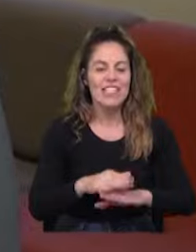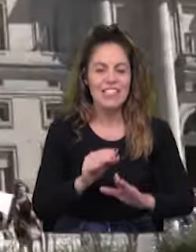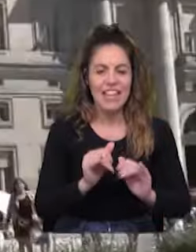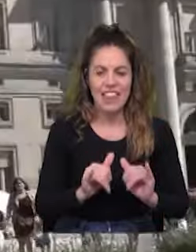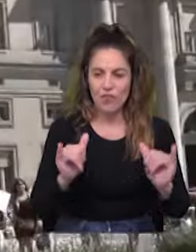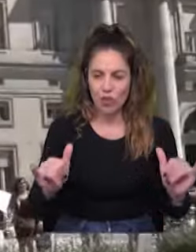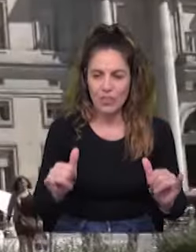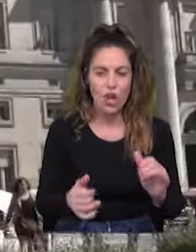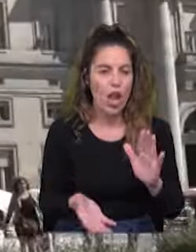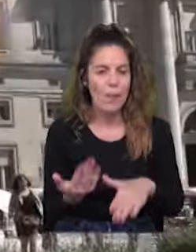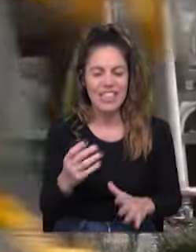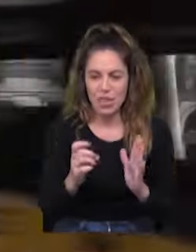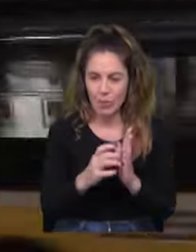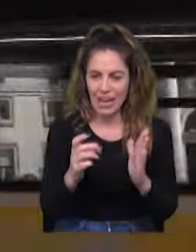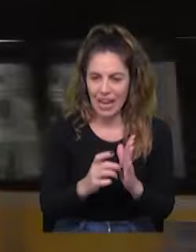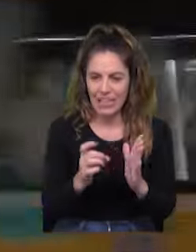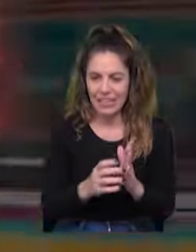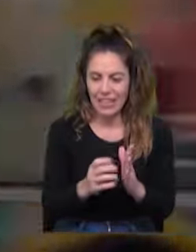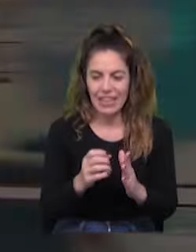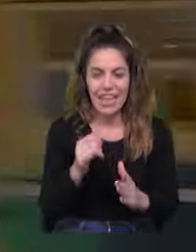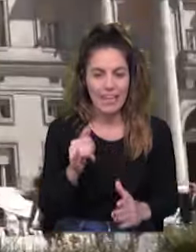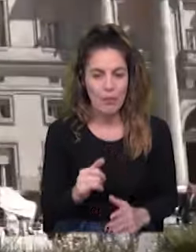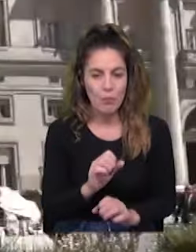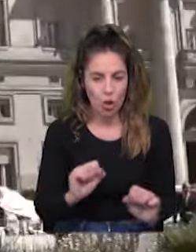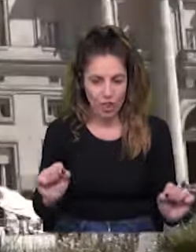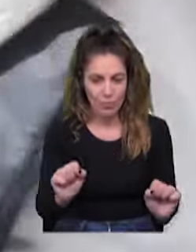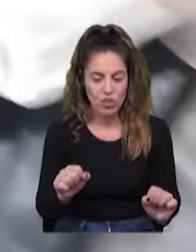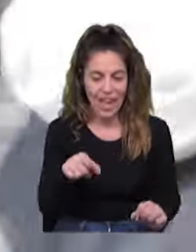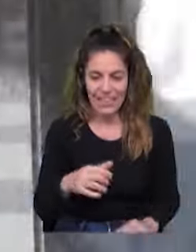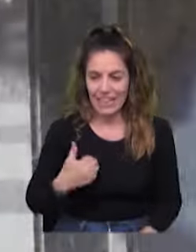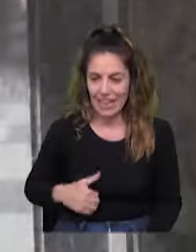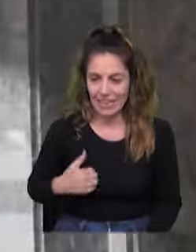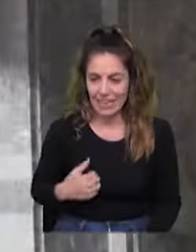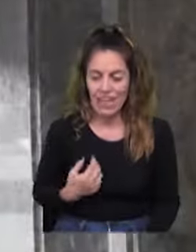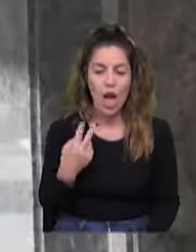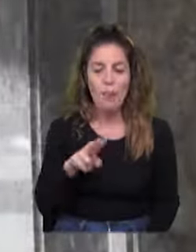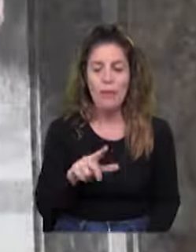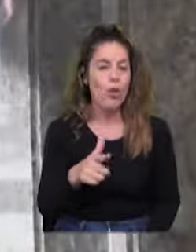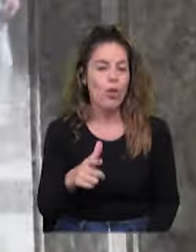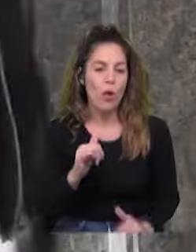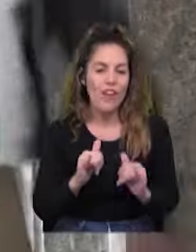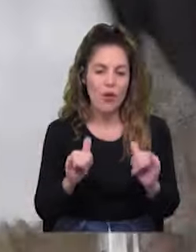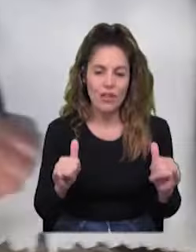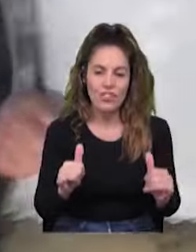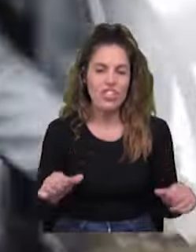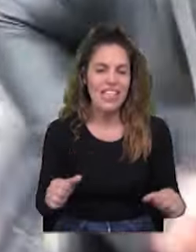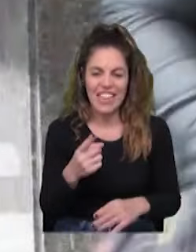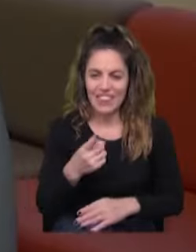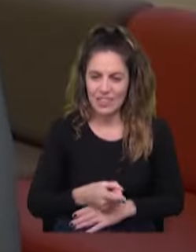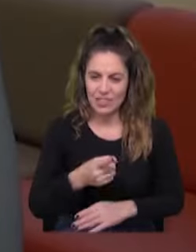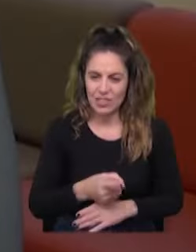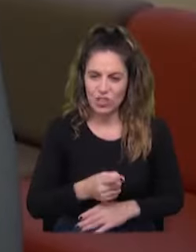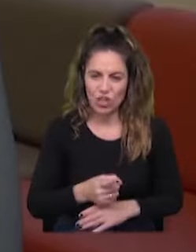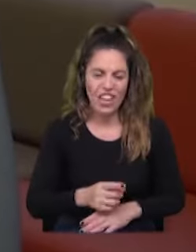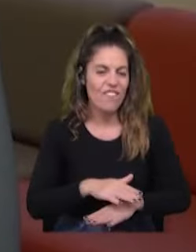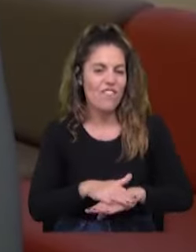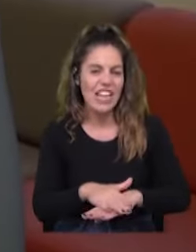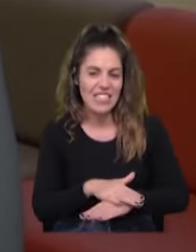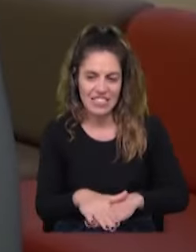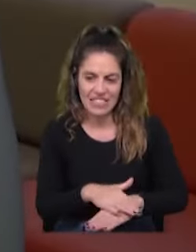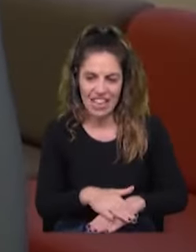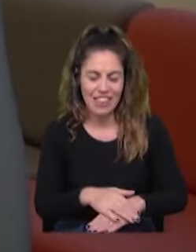calidad que podamos dentro de lo poco que tenemos en Argentina nos pasa que si que vemos que cuando no datos se toman decisiones que están basadas